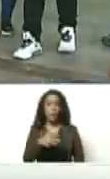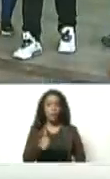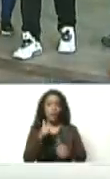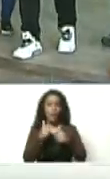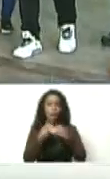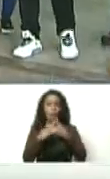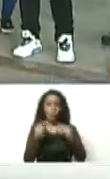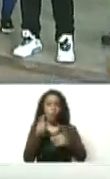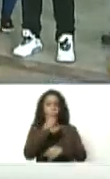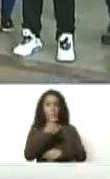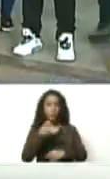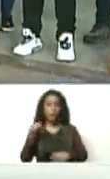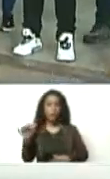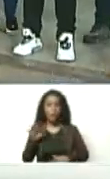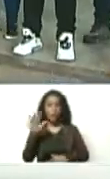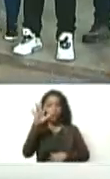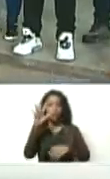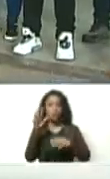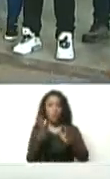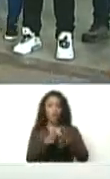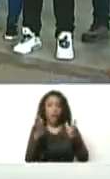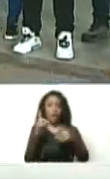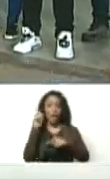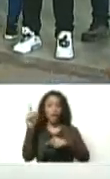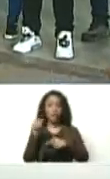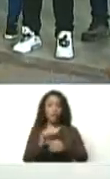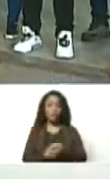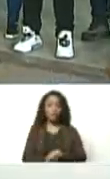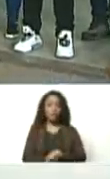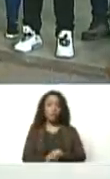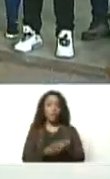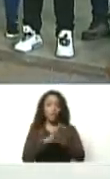de Cerro Grande, tanto del barrio